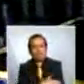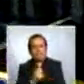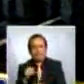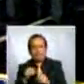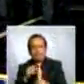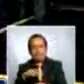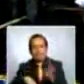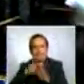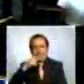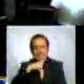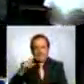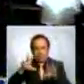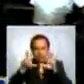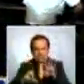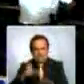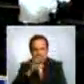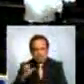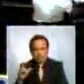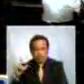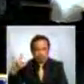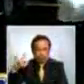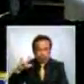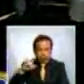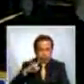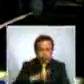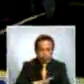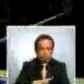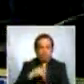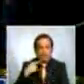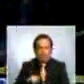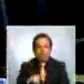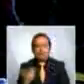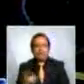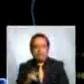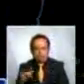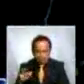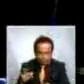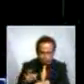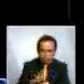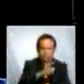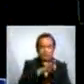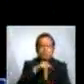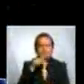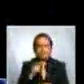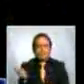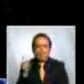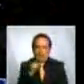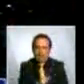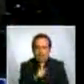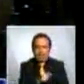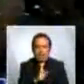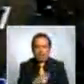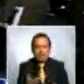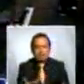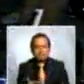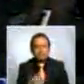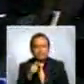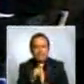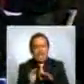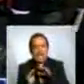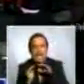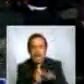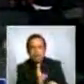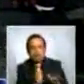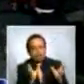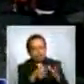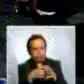180 personas que han sido trasladadas en el avión de la Fuerza Aérea, para justamente llegar a apoyar a todos